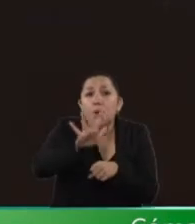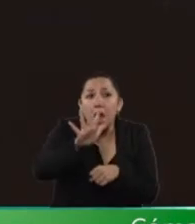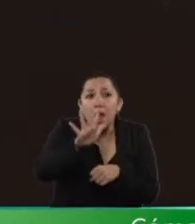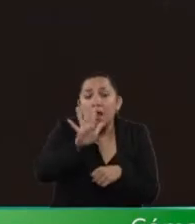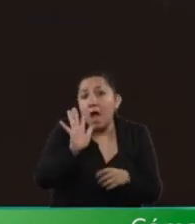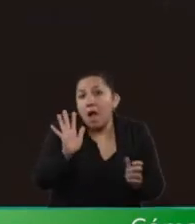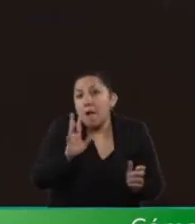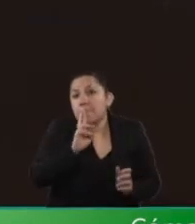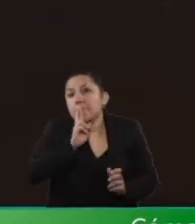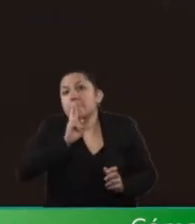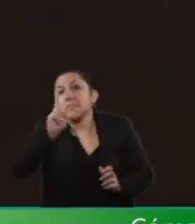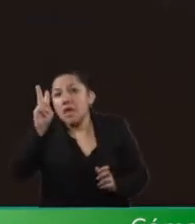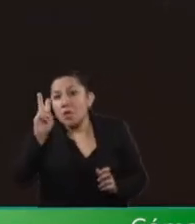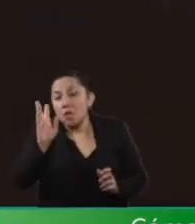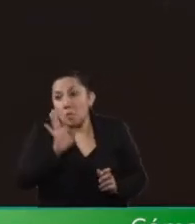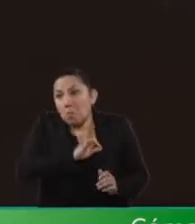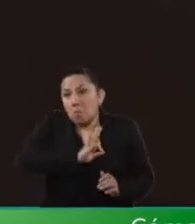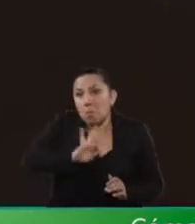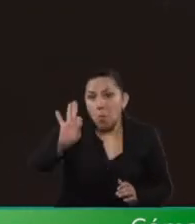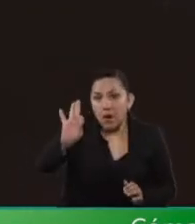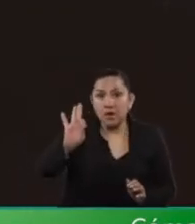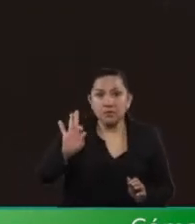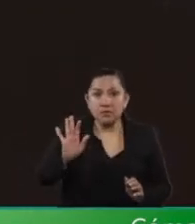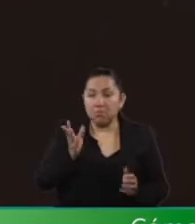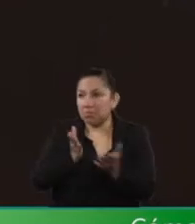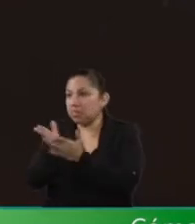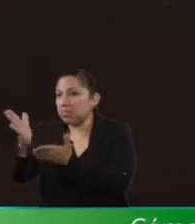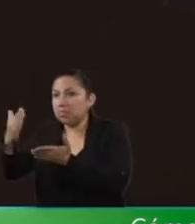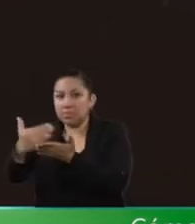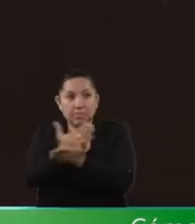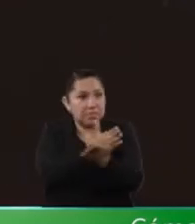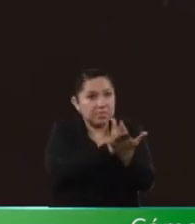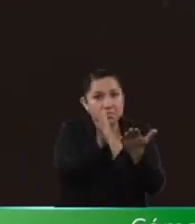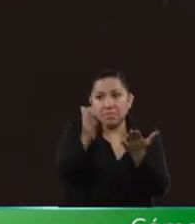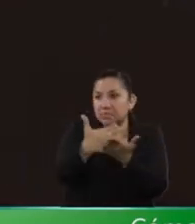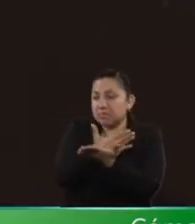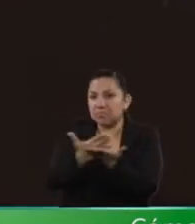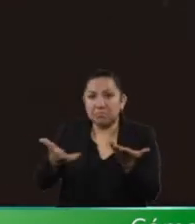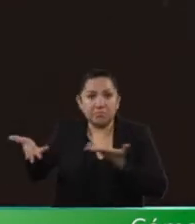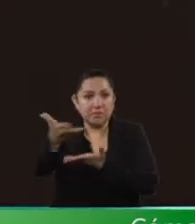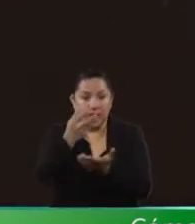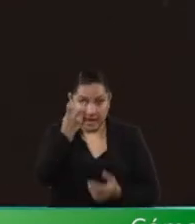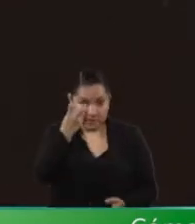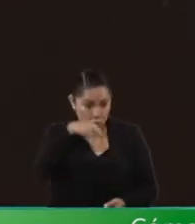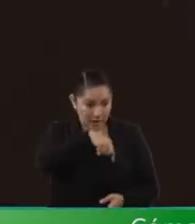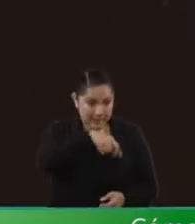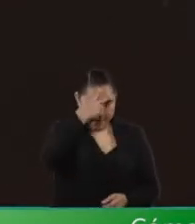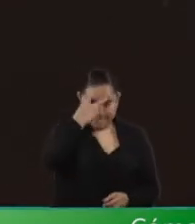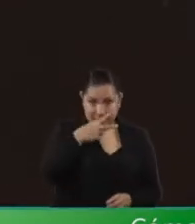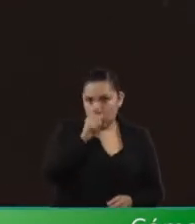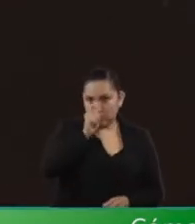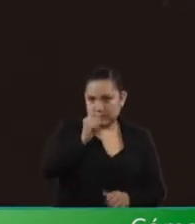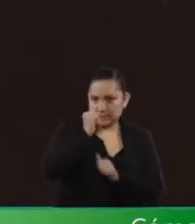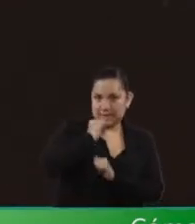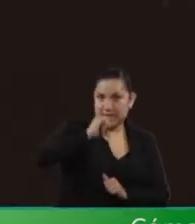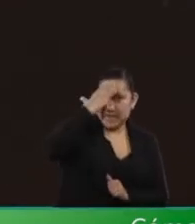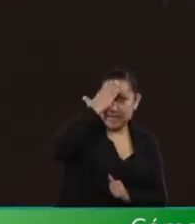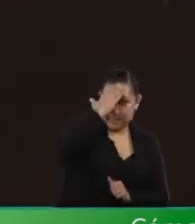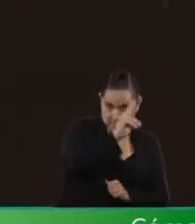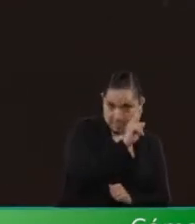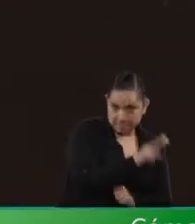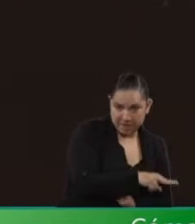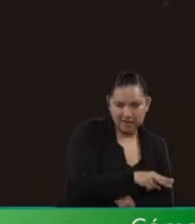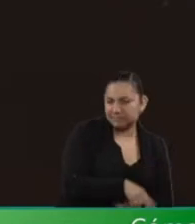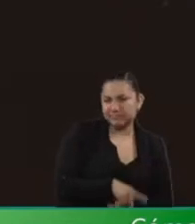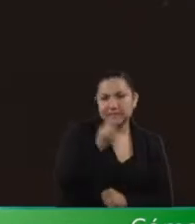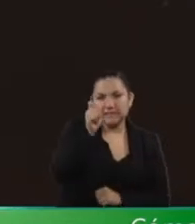retóricas. En fin, que el gobierno de México no es ni líder, sino subordinado e indolente. No es humanista,